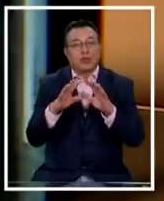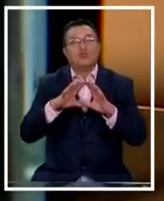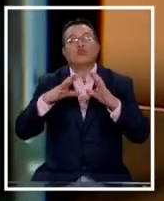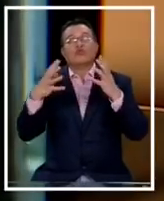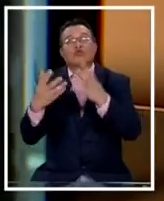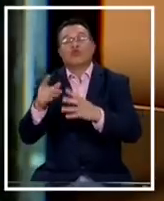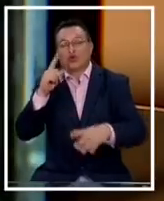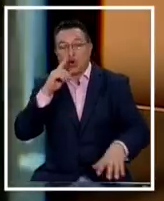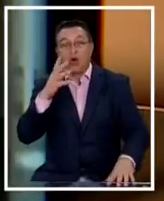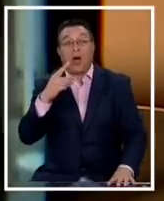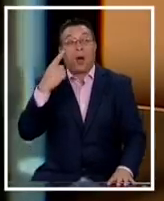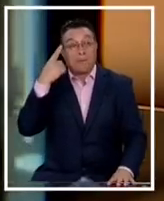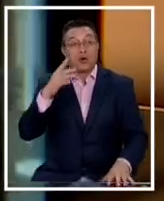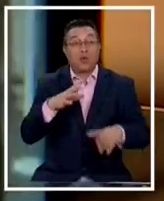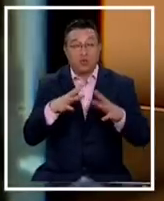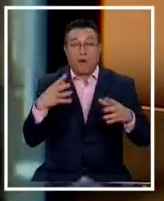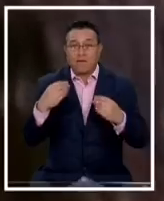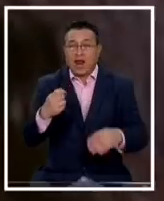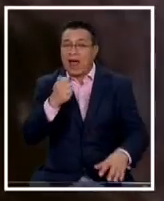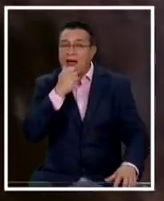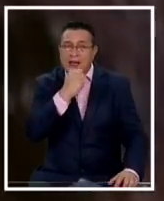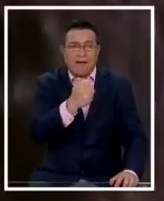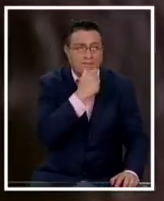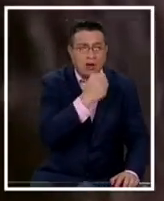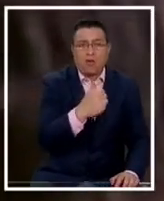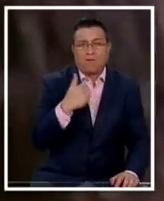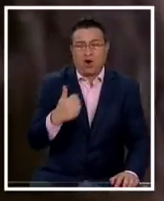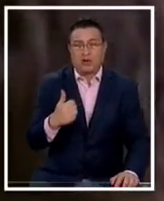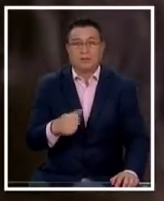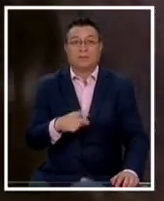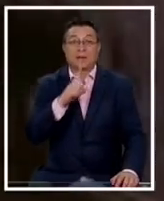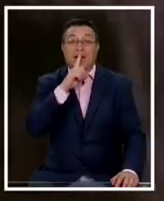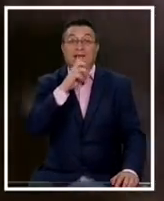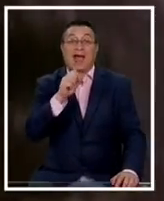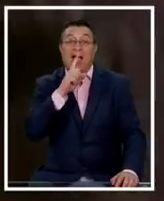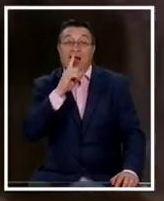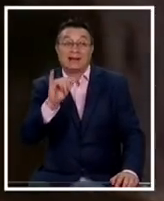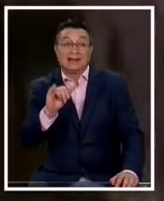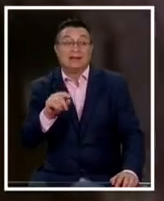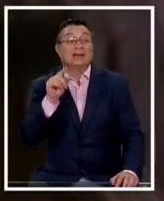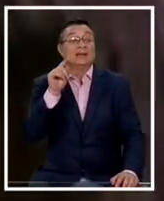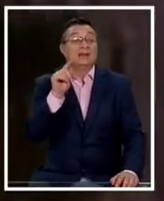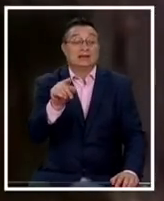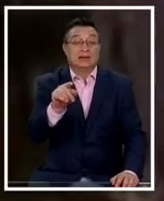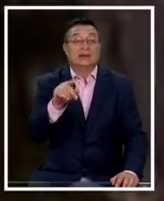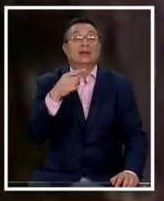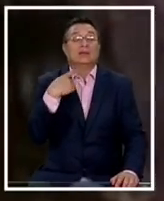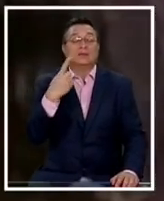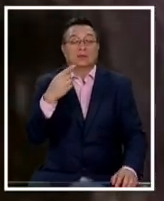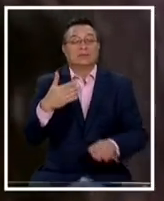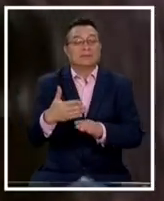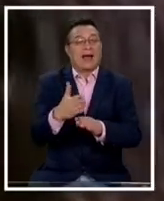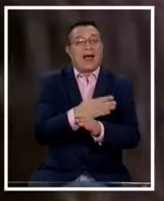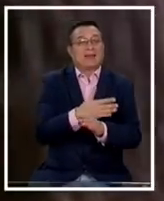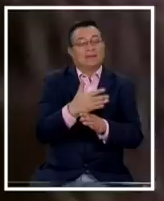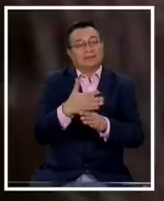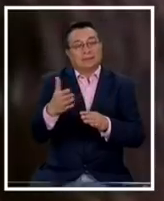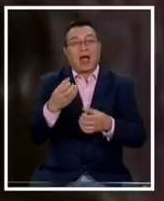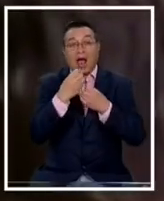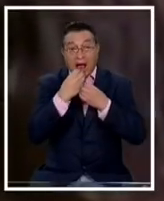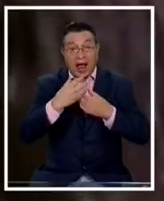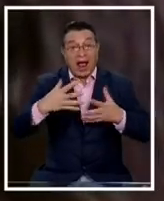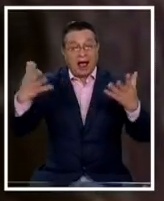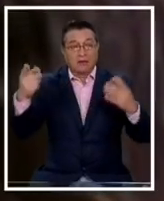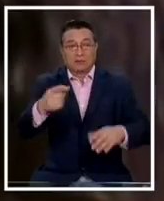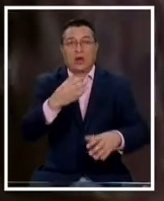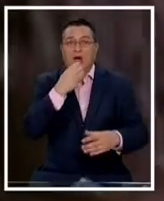mundo, pero lo hacía con muy buenas entrevistas. Tati, así, marcaba un antes y un después, donde su antes la había puesto a cantar.